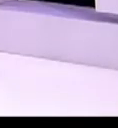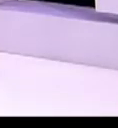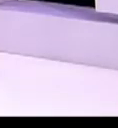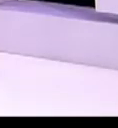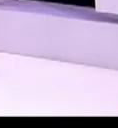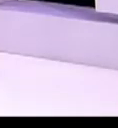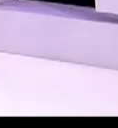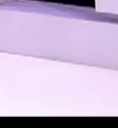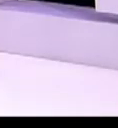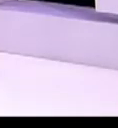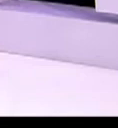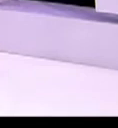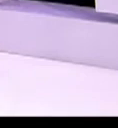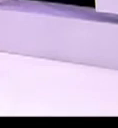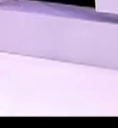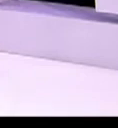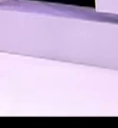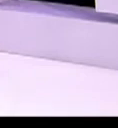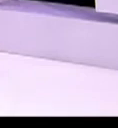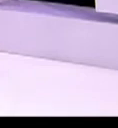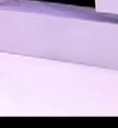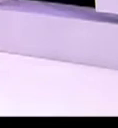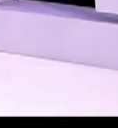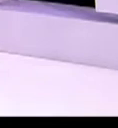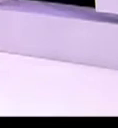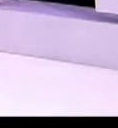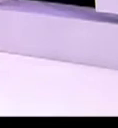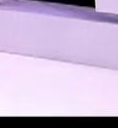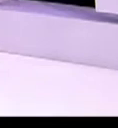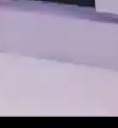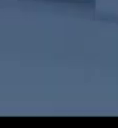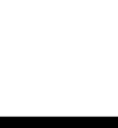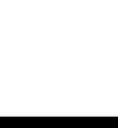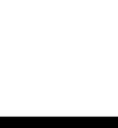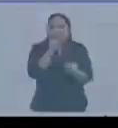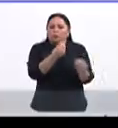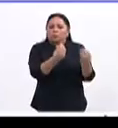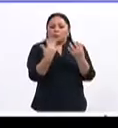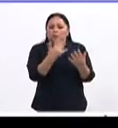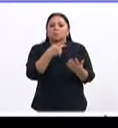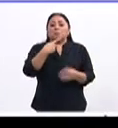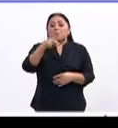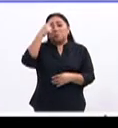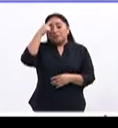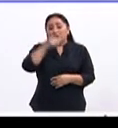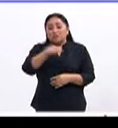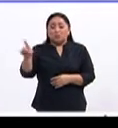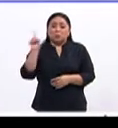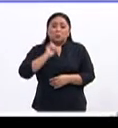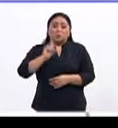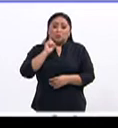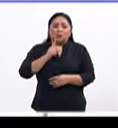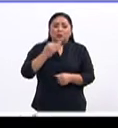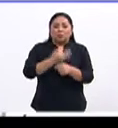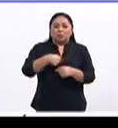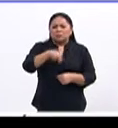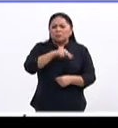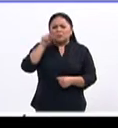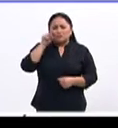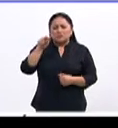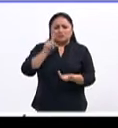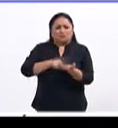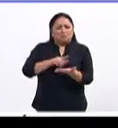Migración nos habló sobre el panorama de las mujeres migrantes en nuestro país. Para para las mujeres lo que hemos visto es